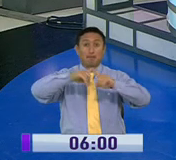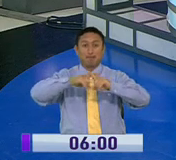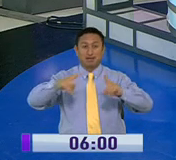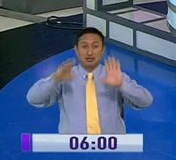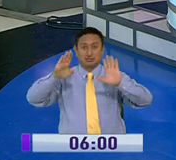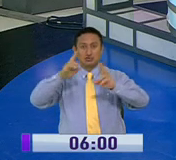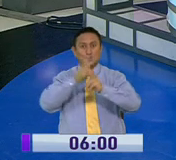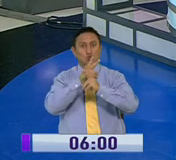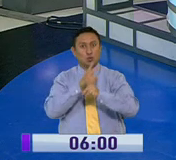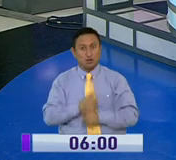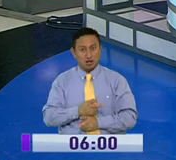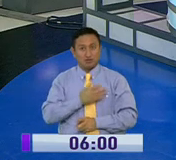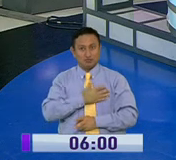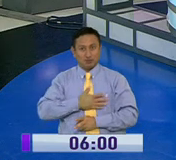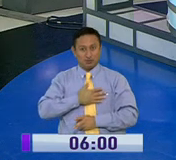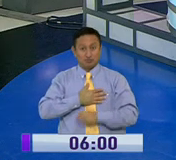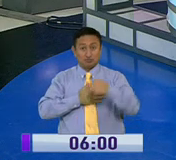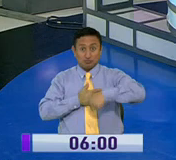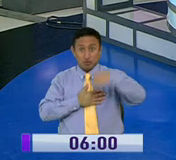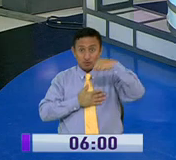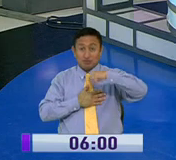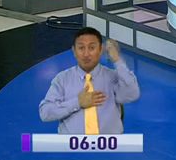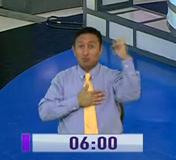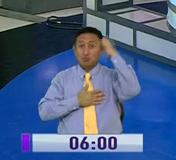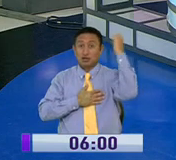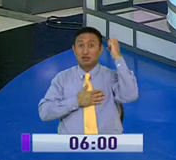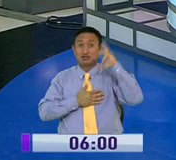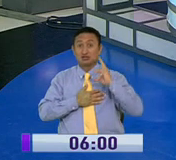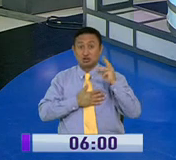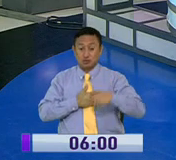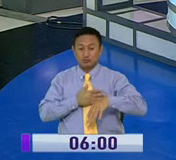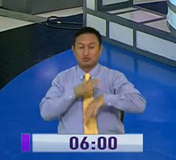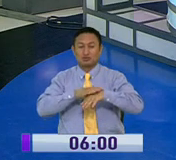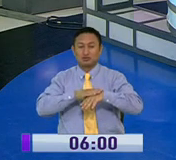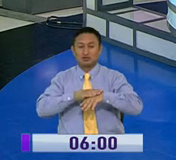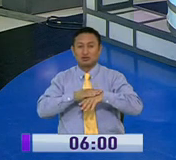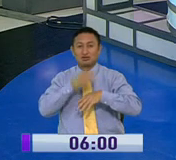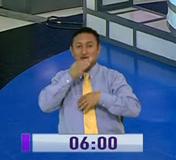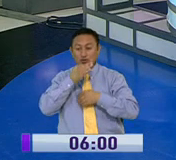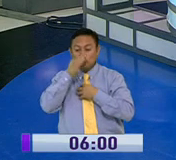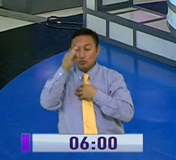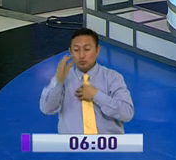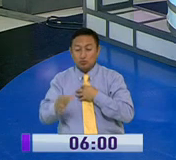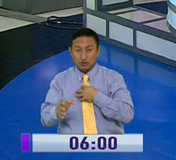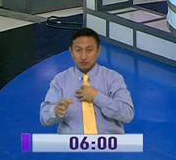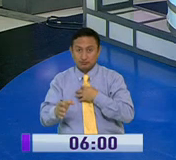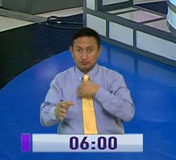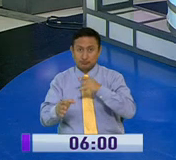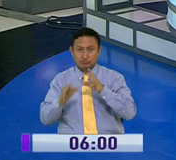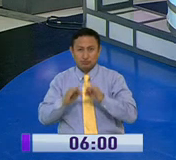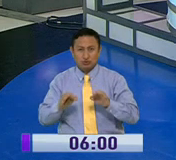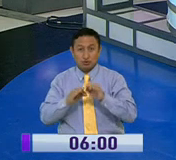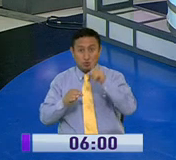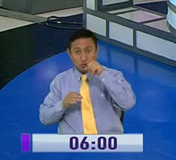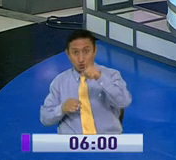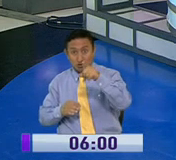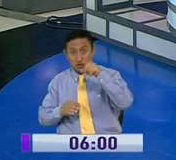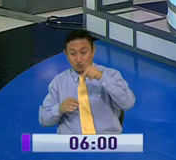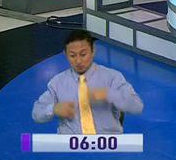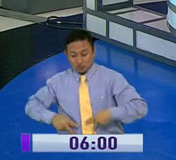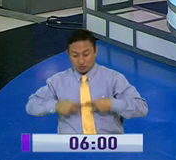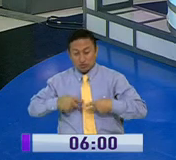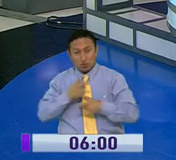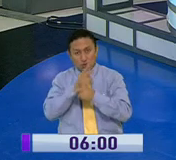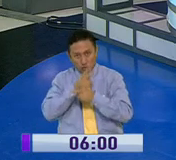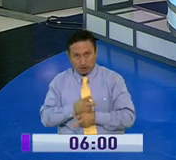las medidas necesarias, pues estamos en tiempos de emergencia sanitaria debido al COVID-19 y lo importante es que usted resguarde su salud y la